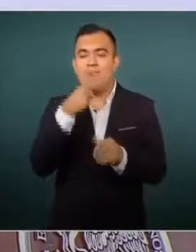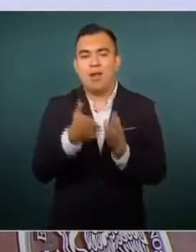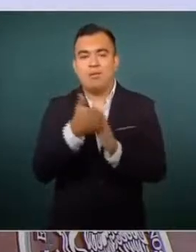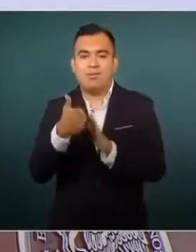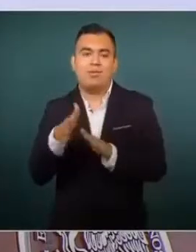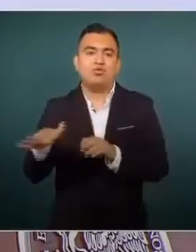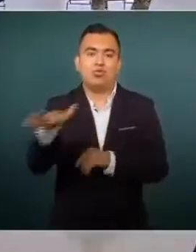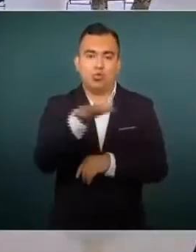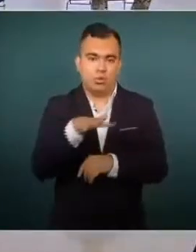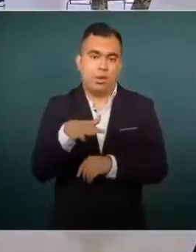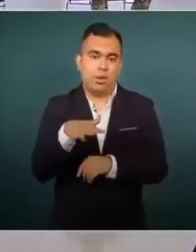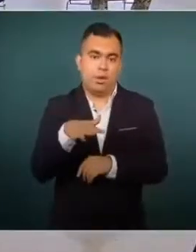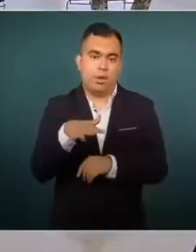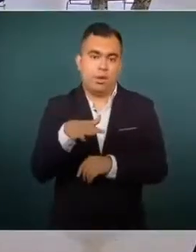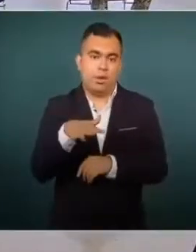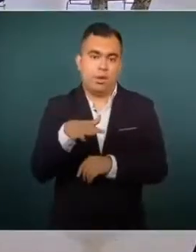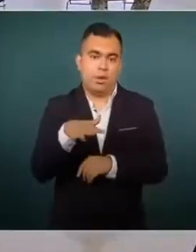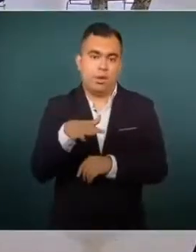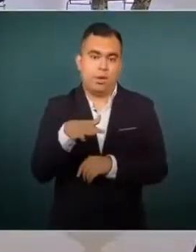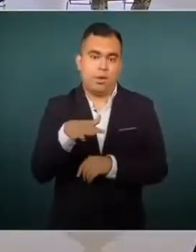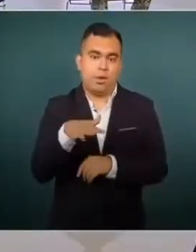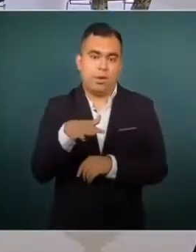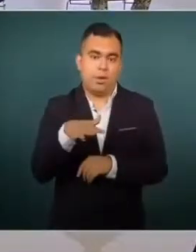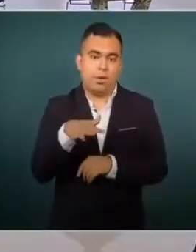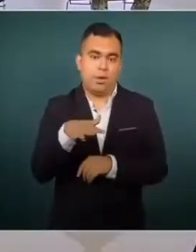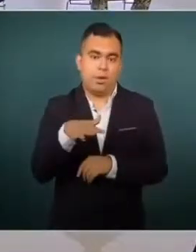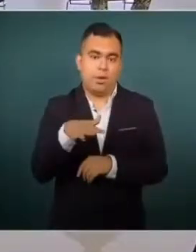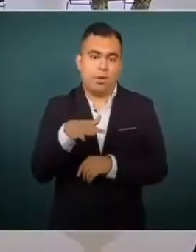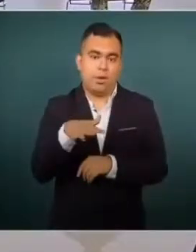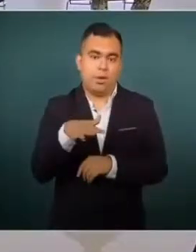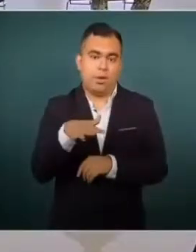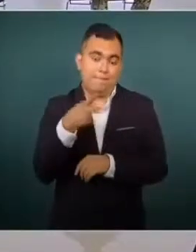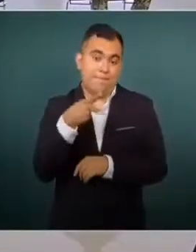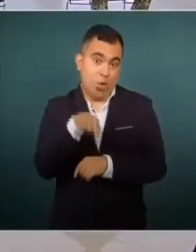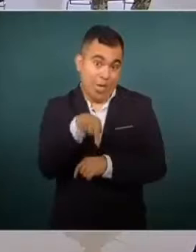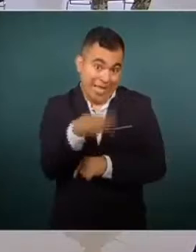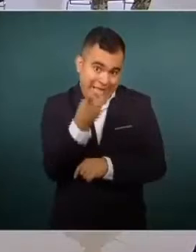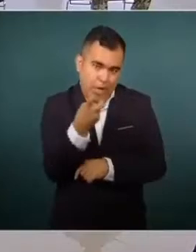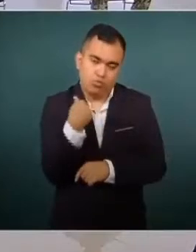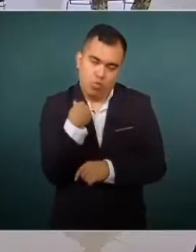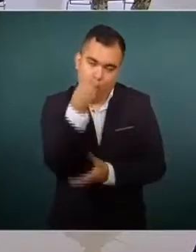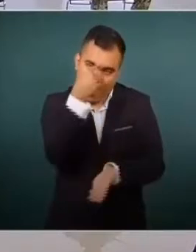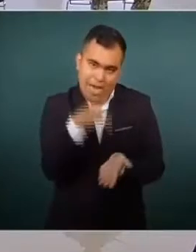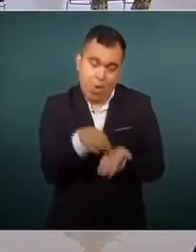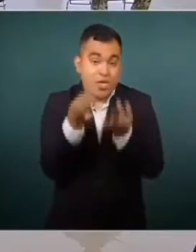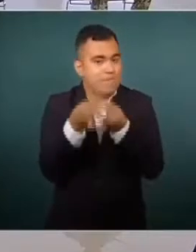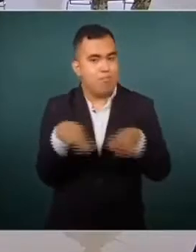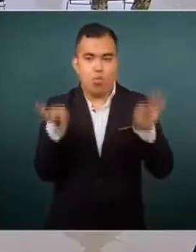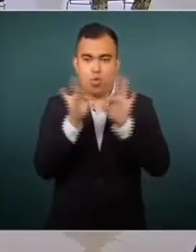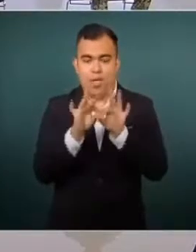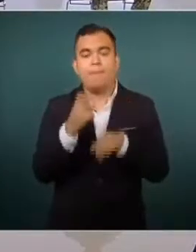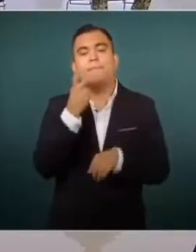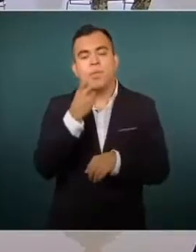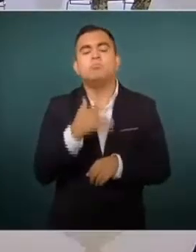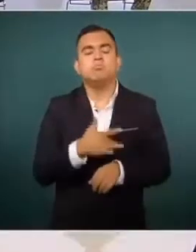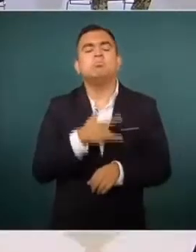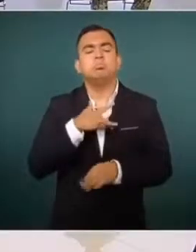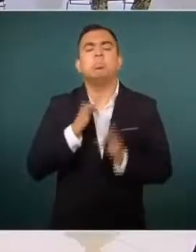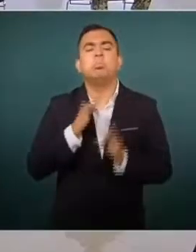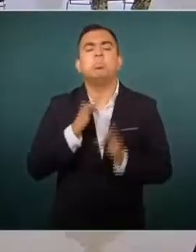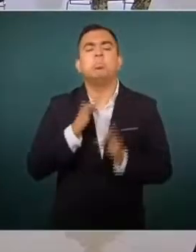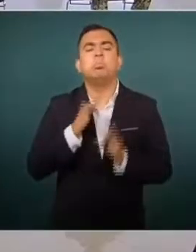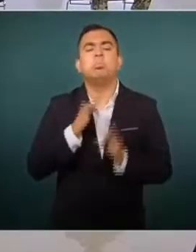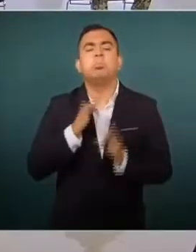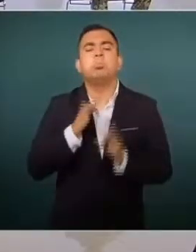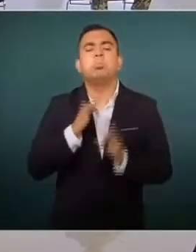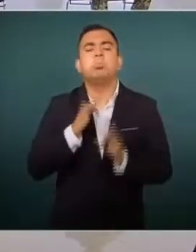considero prioritarios. And I consider that to be priorities. Y en ese sentido estamos muy tranquilos con la decisión tomada y quiero además